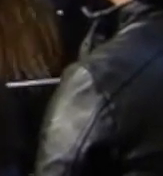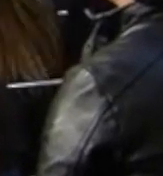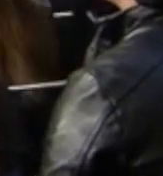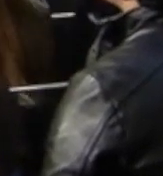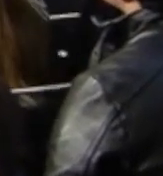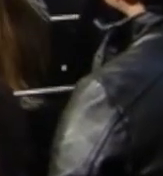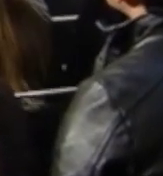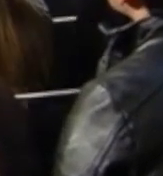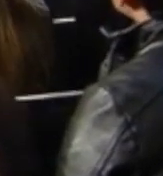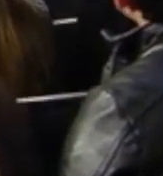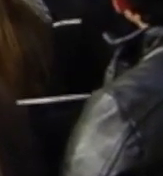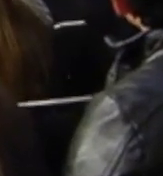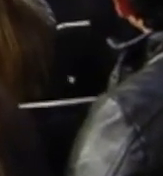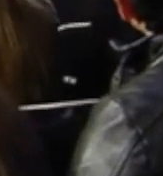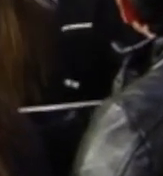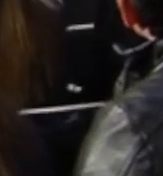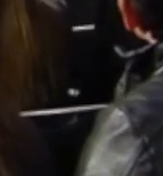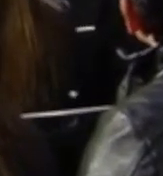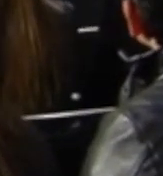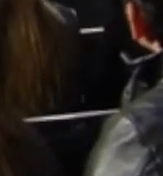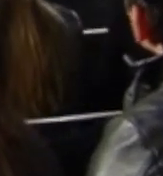haces esta pregunta,